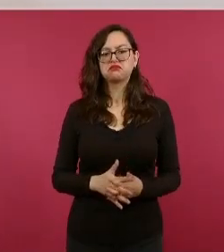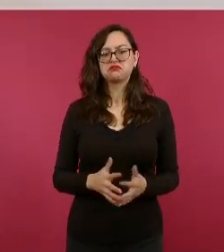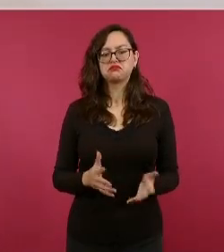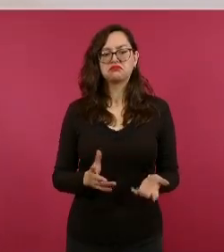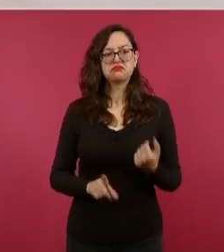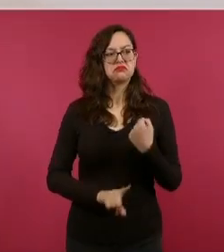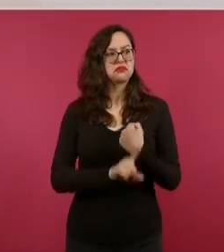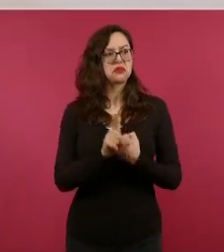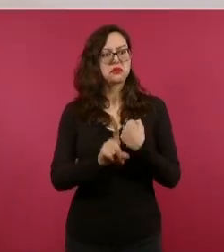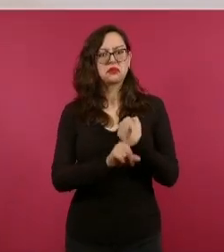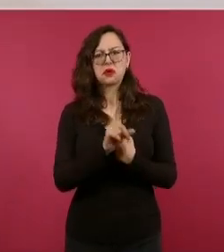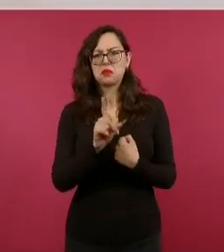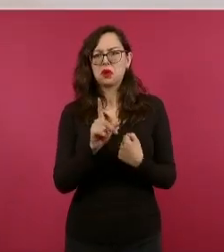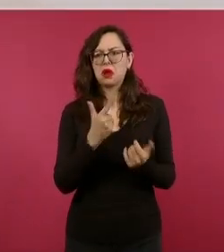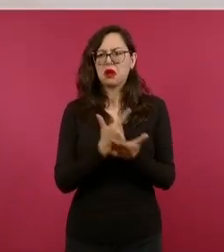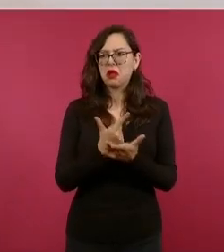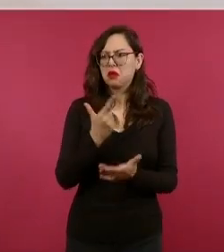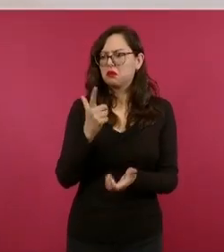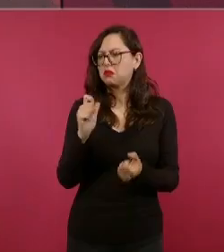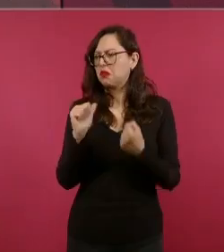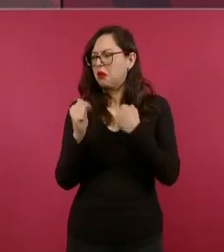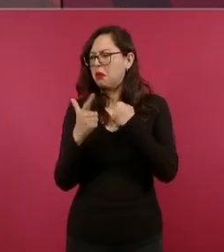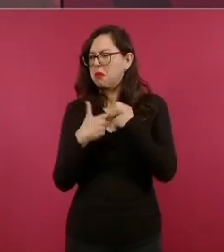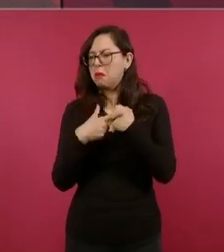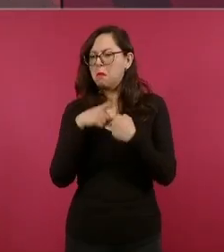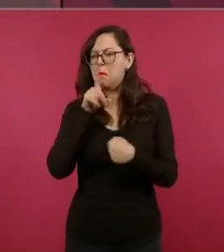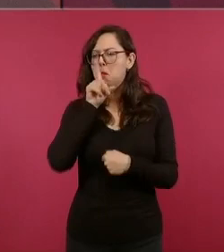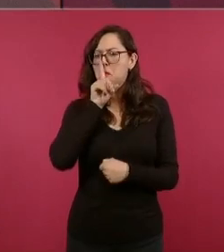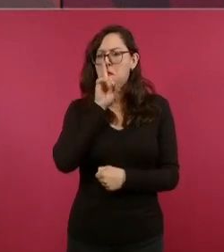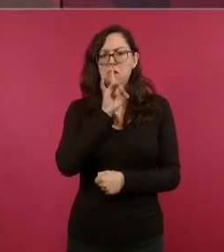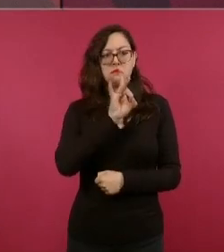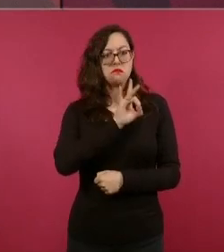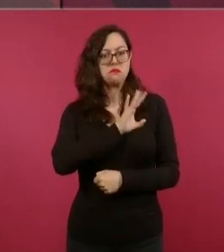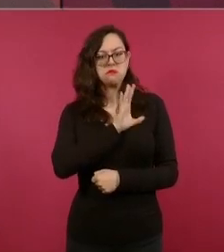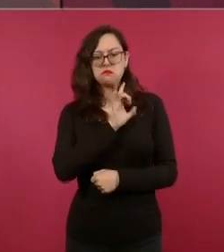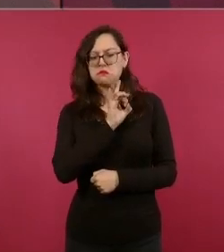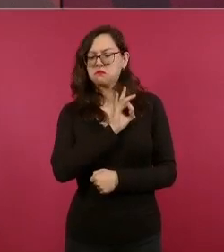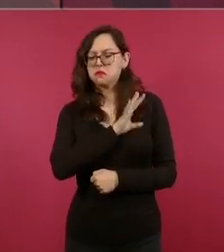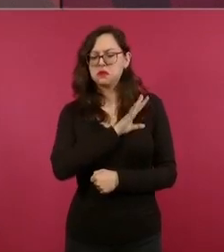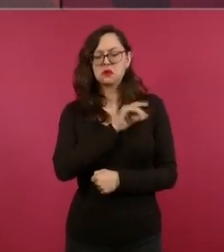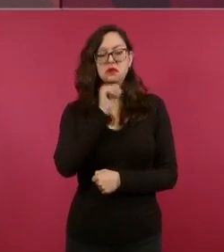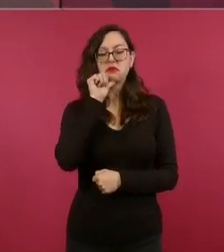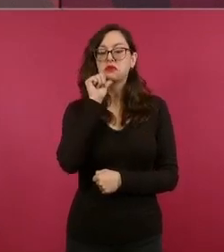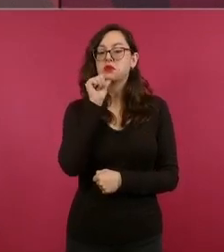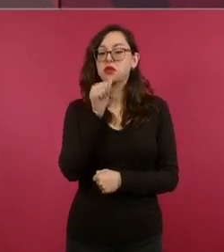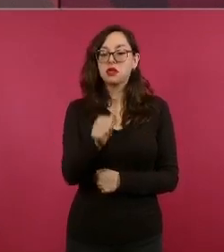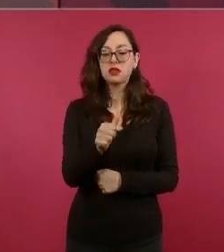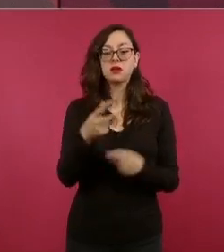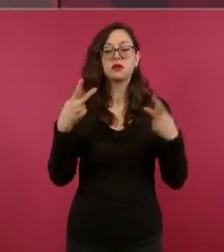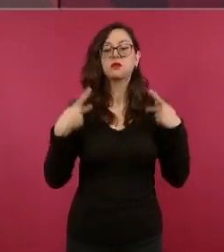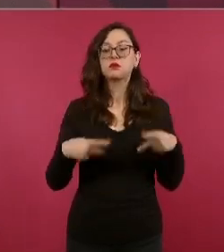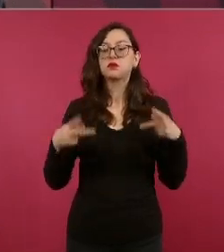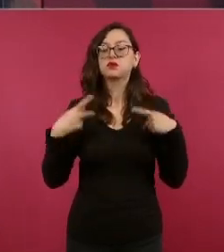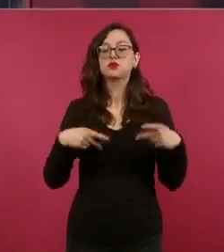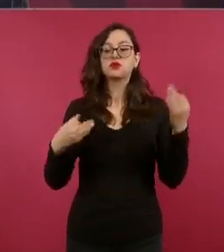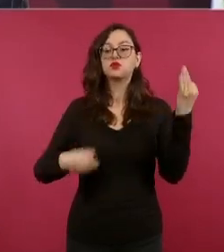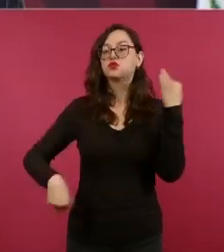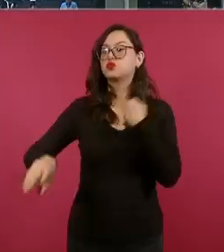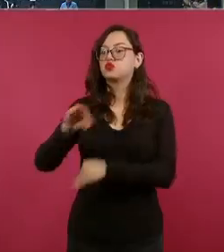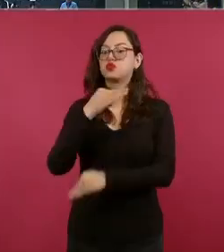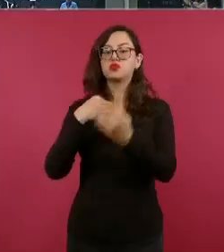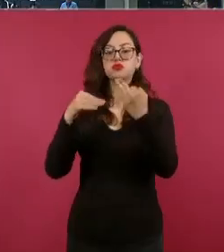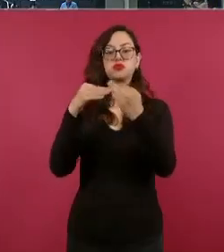ningún problema, no hay nada que temer, que todos los ciudadanos se